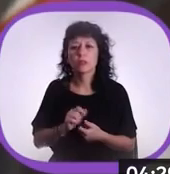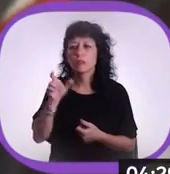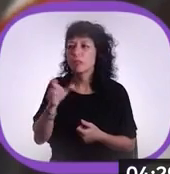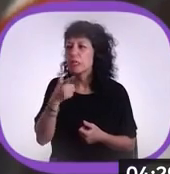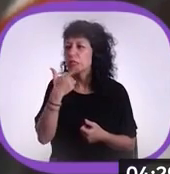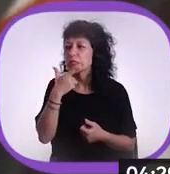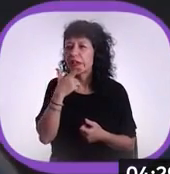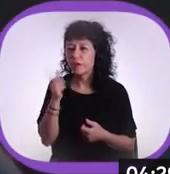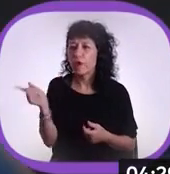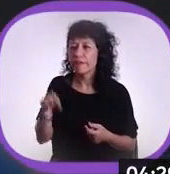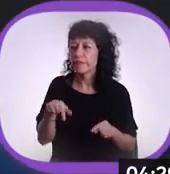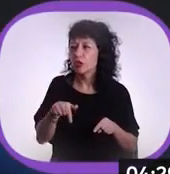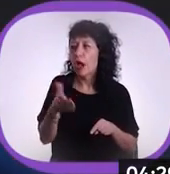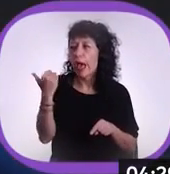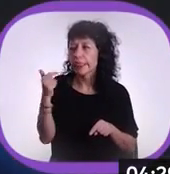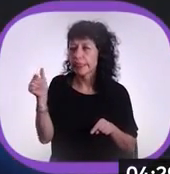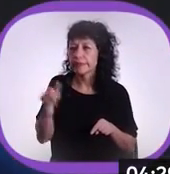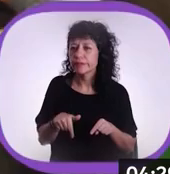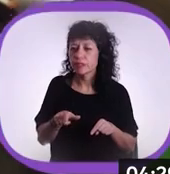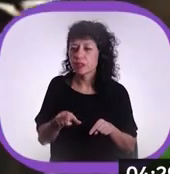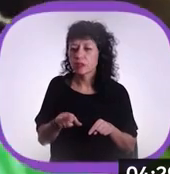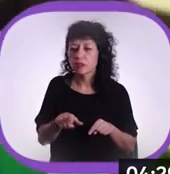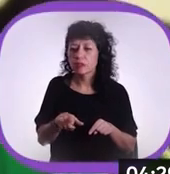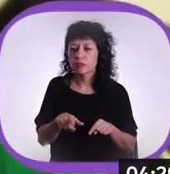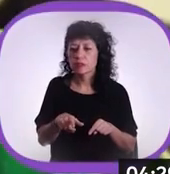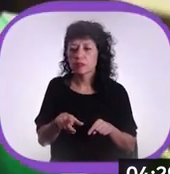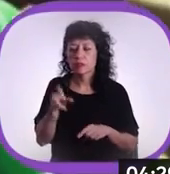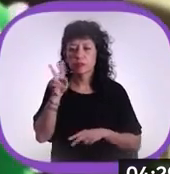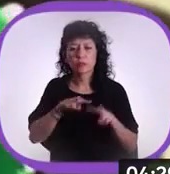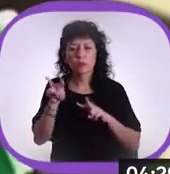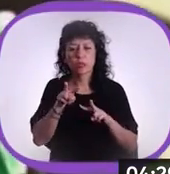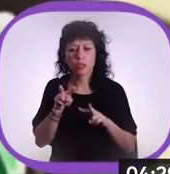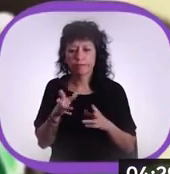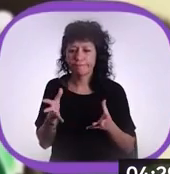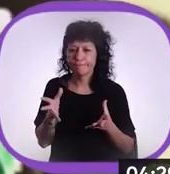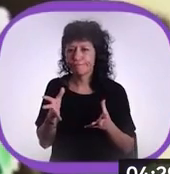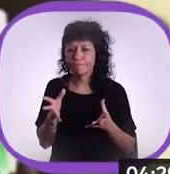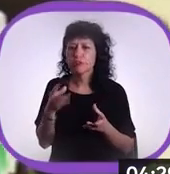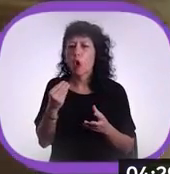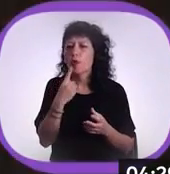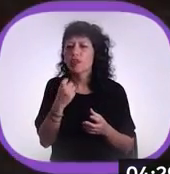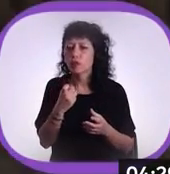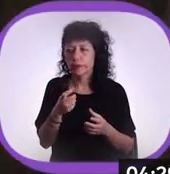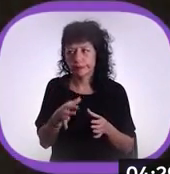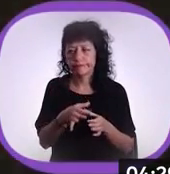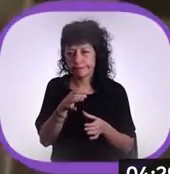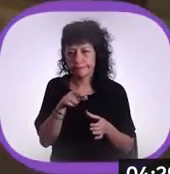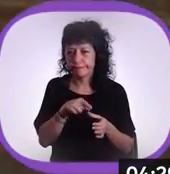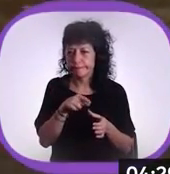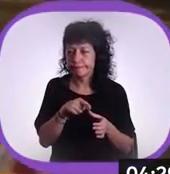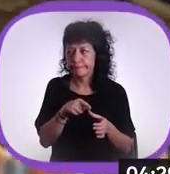Stanford estuvo aquí antes. ¿Habilidad africana de rastreo? Algo por el estilo.